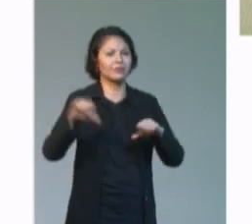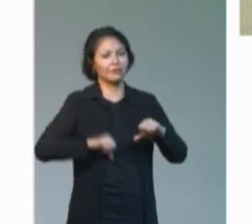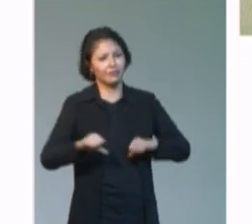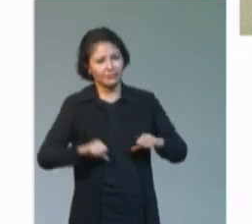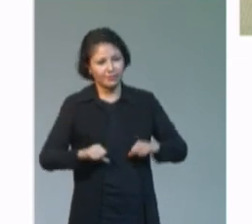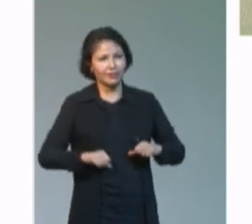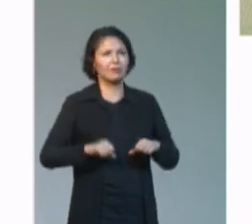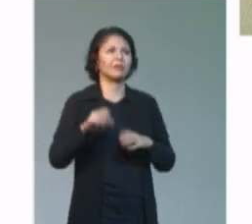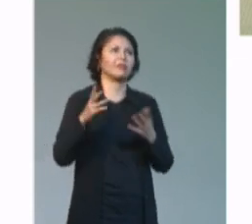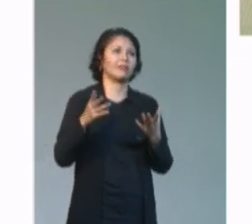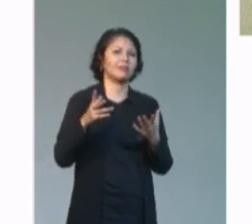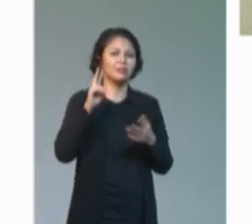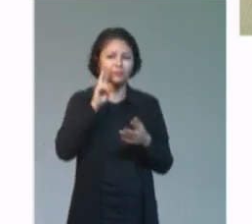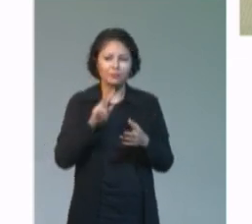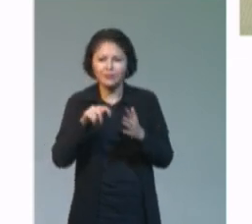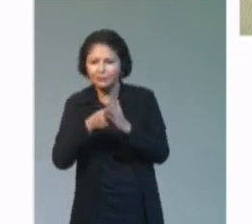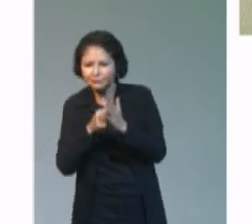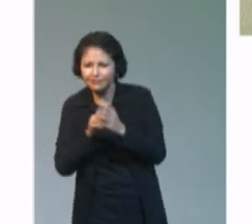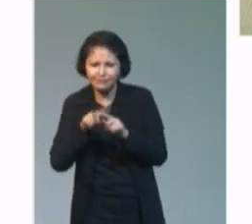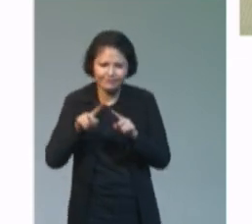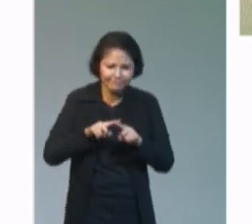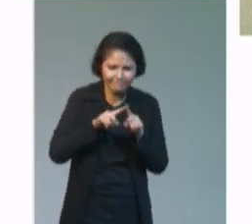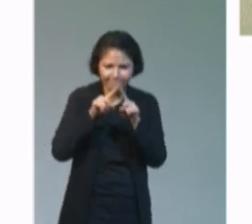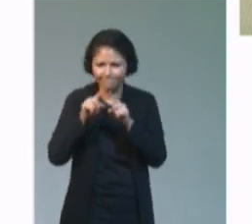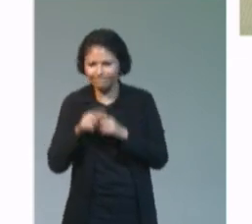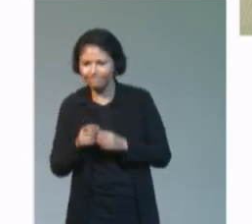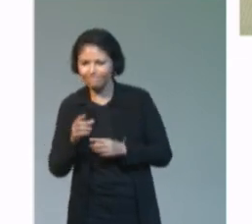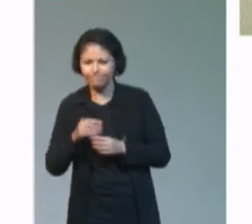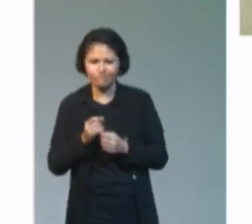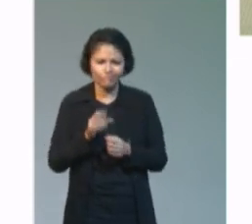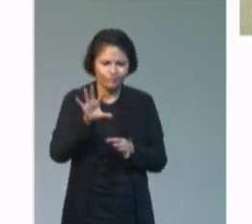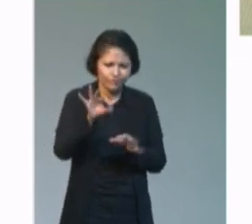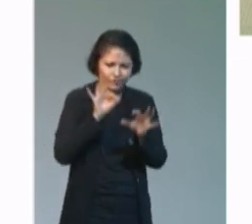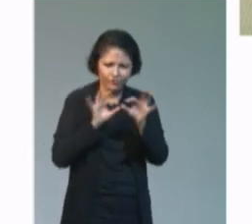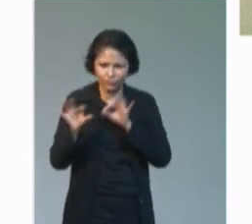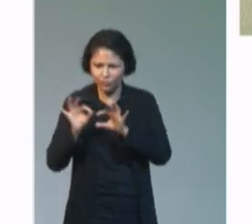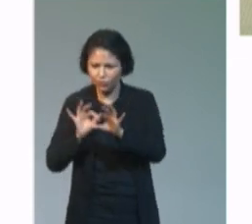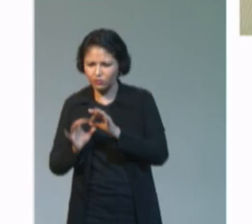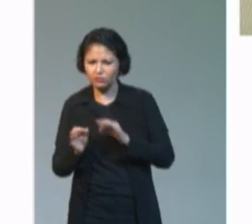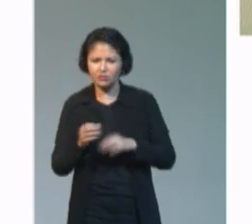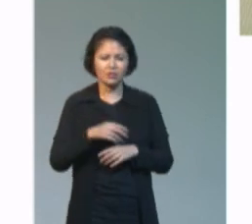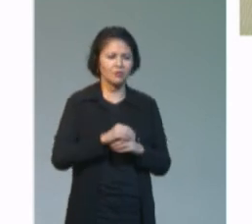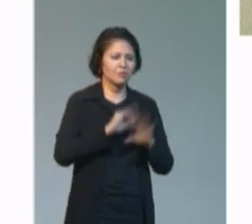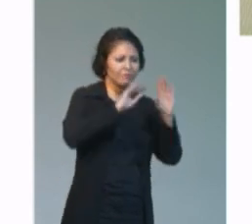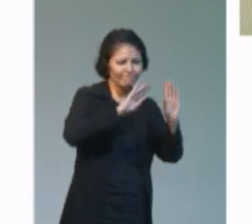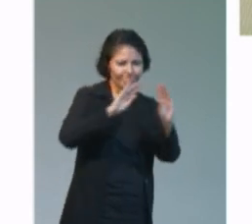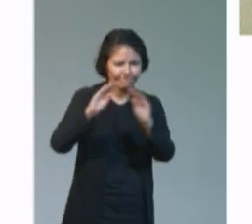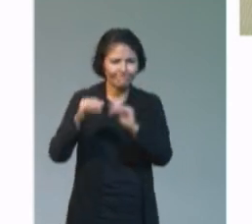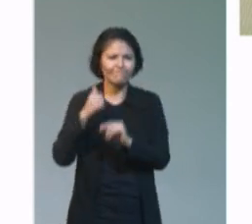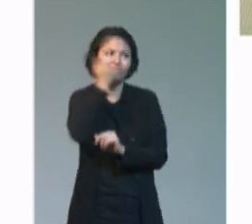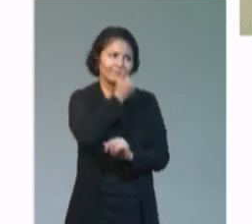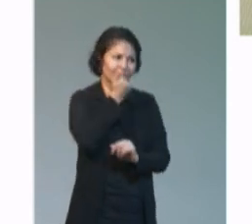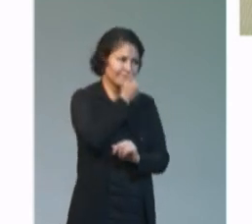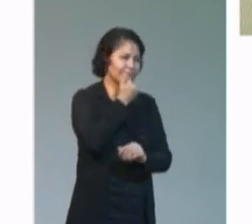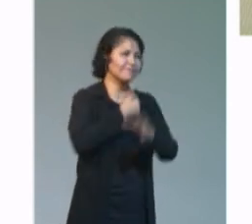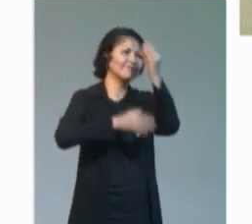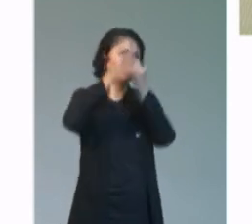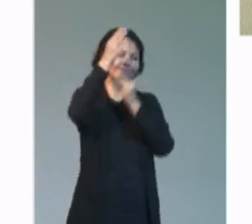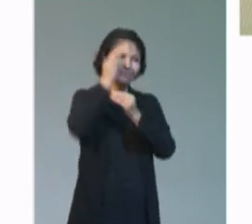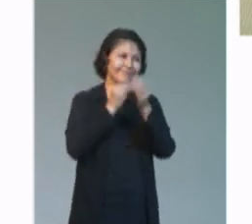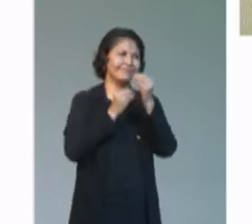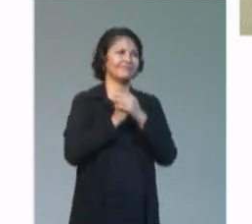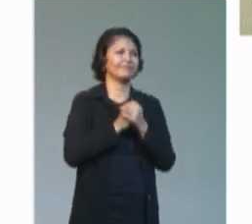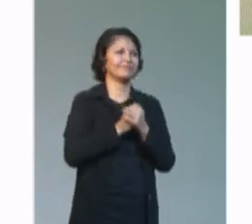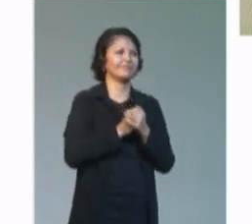diferentes tecnologías tiene ver qué diferentes objetos de aprendizaje tiene a su disponibilidad y organizarlos para que el estudiante aprenda